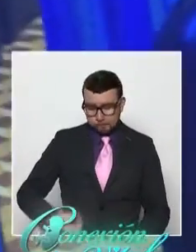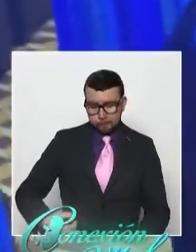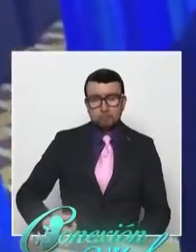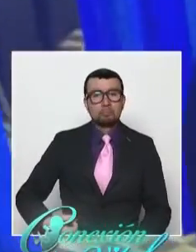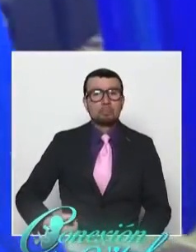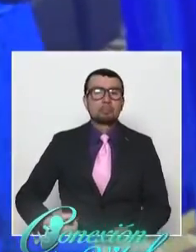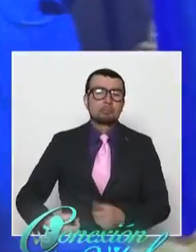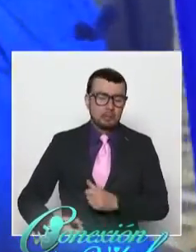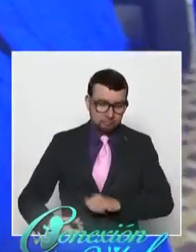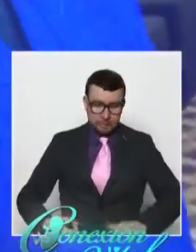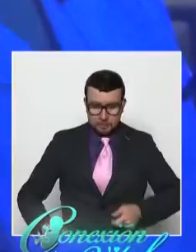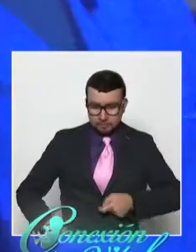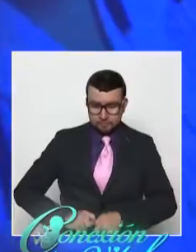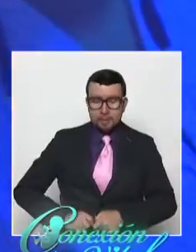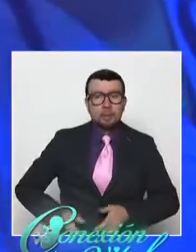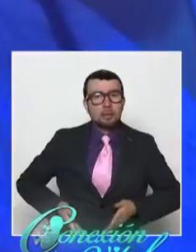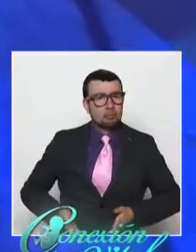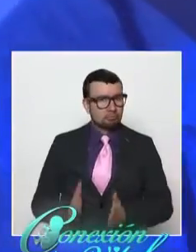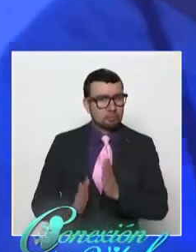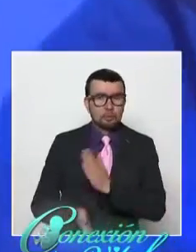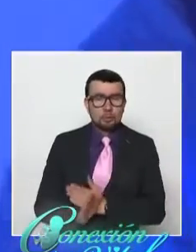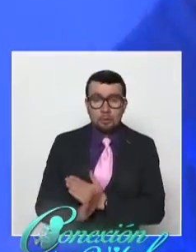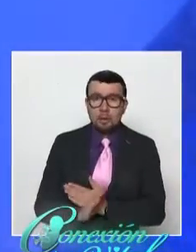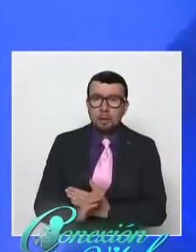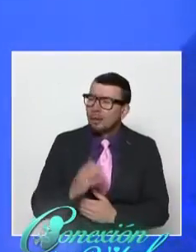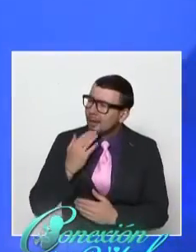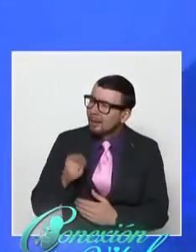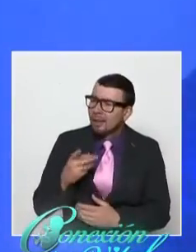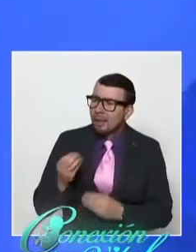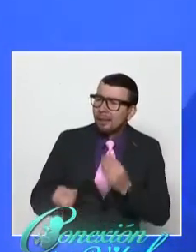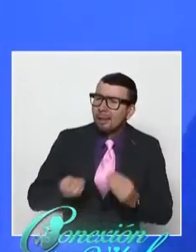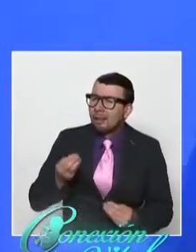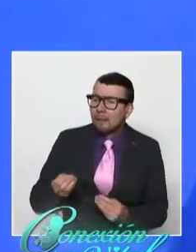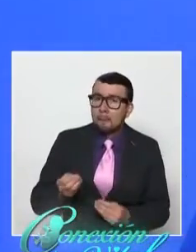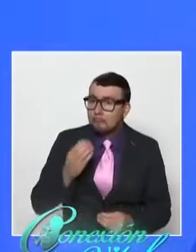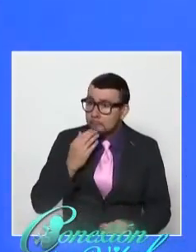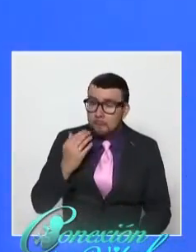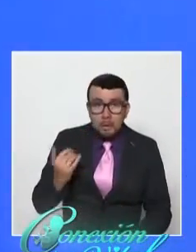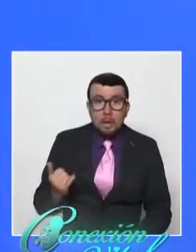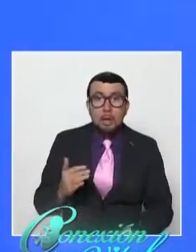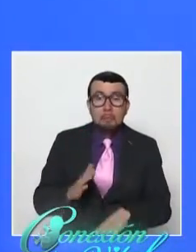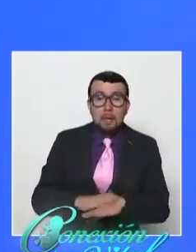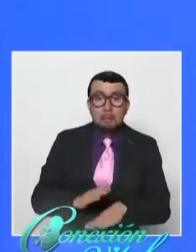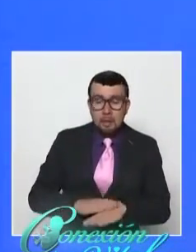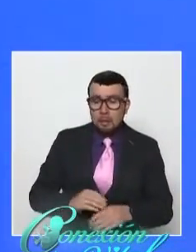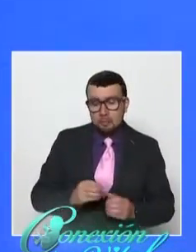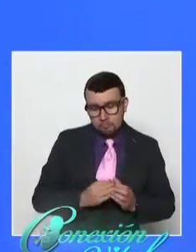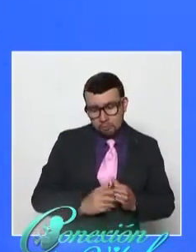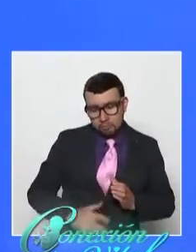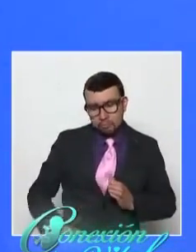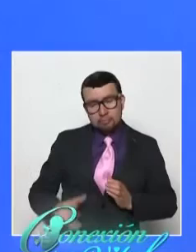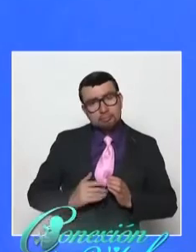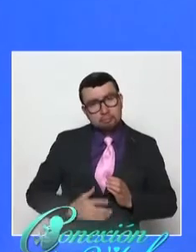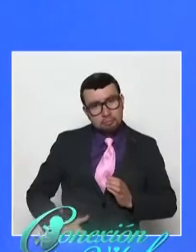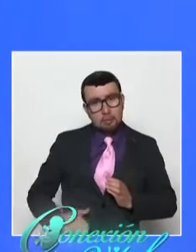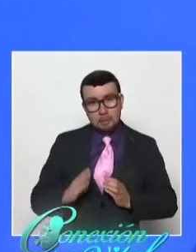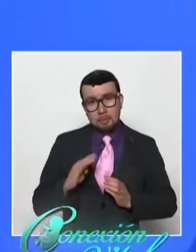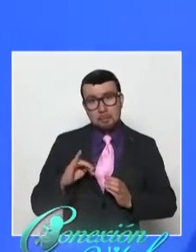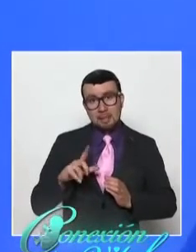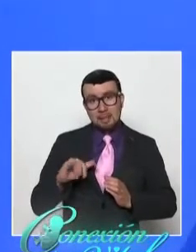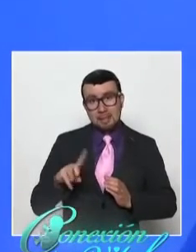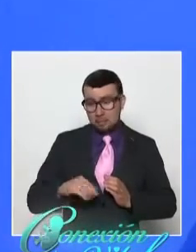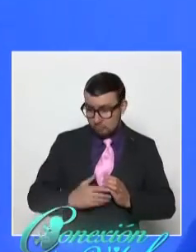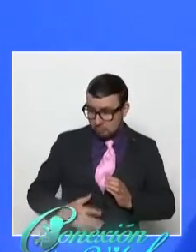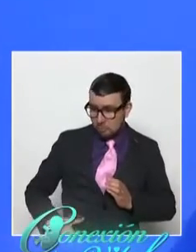Para retirar el cálculo. Y sí. Poder retirar, en estos casos, de permitir la salida de la bilis. Sí, el procedimiento se